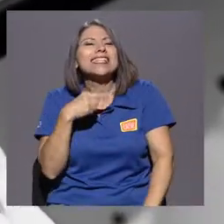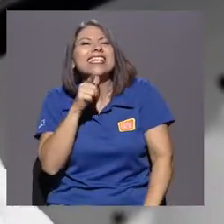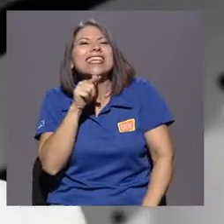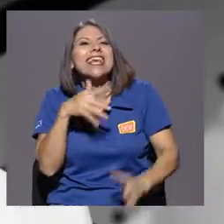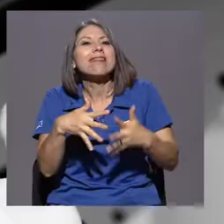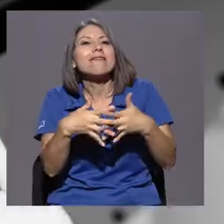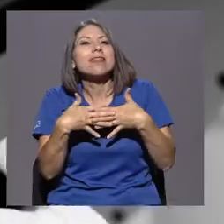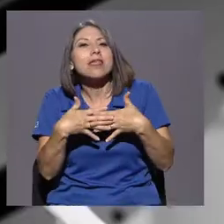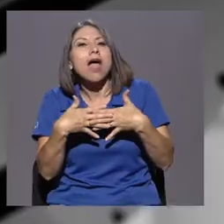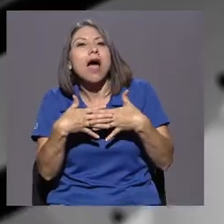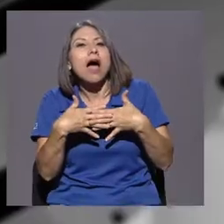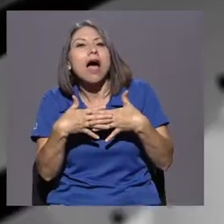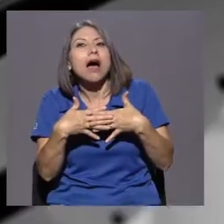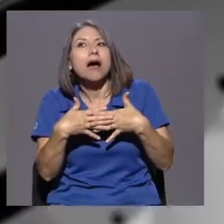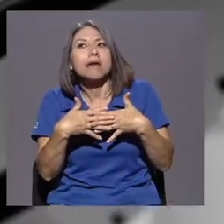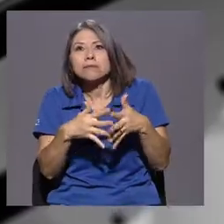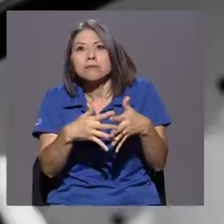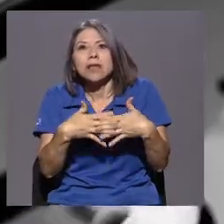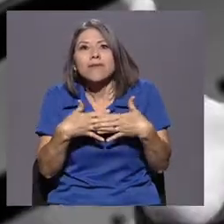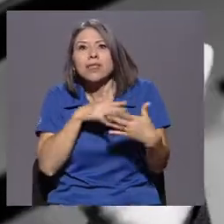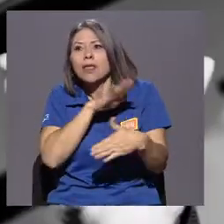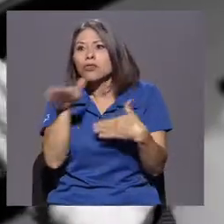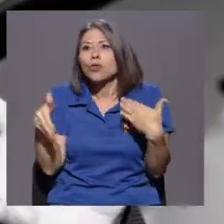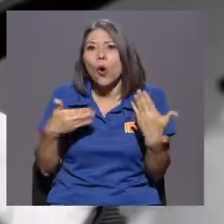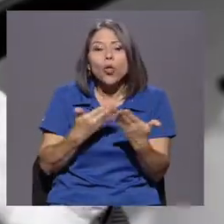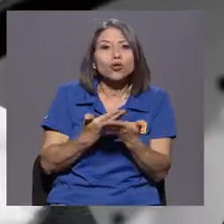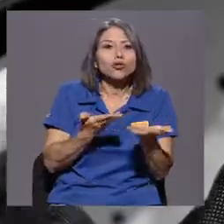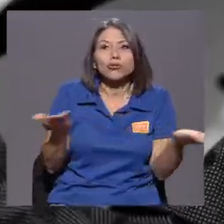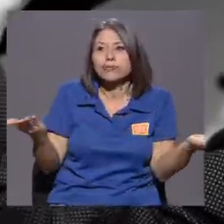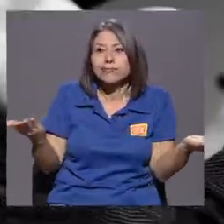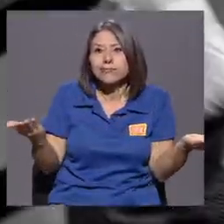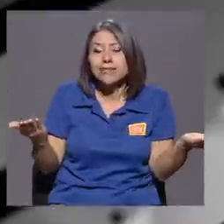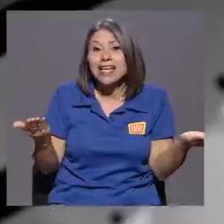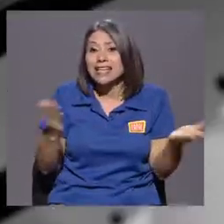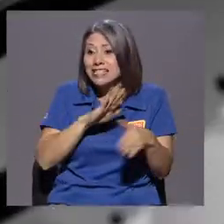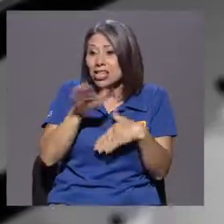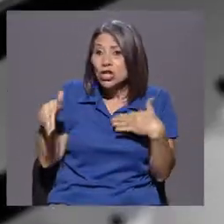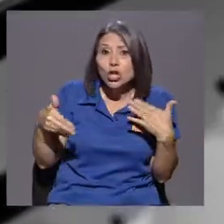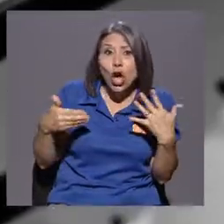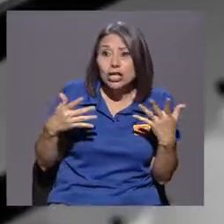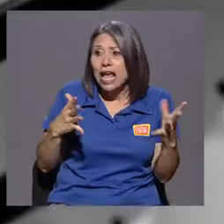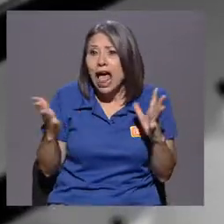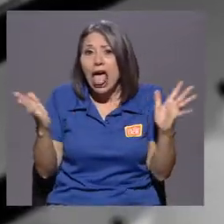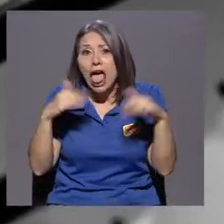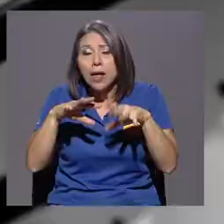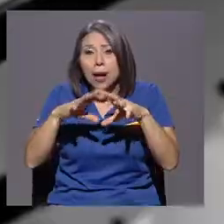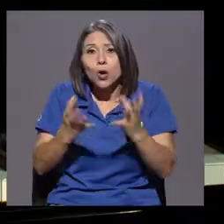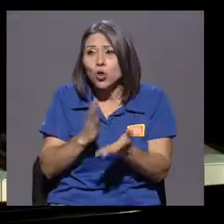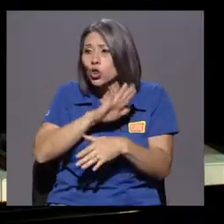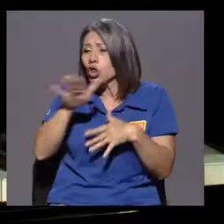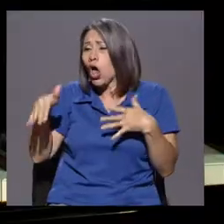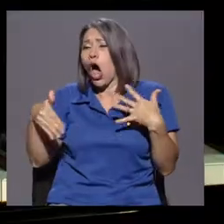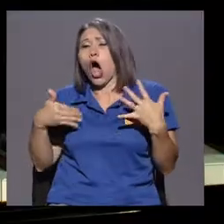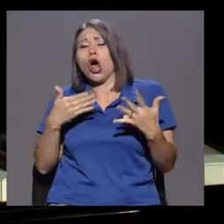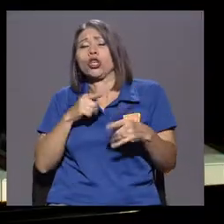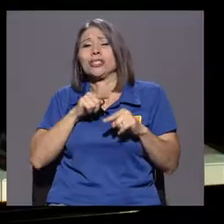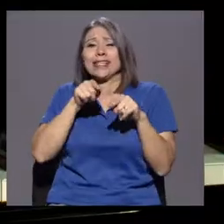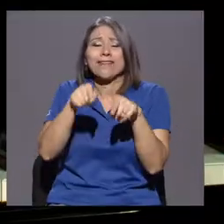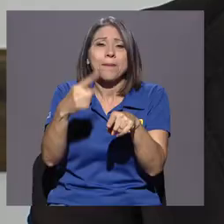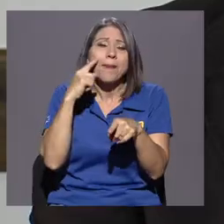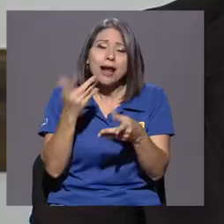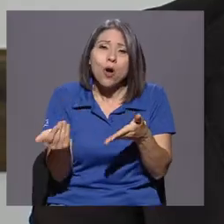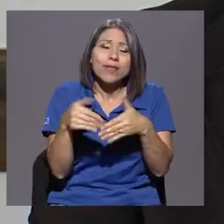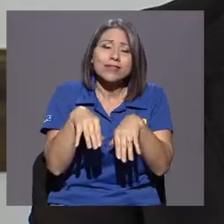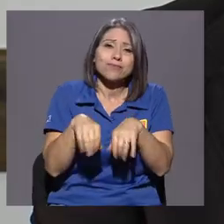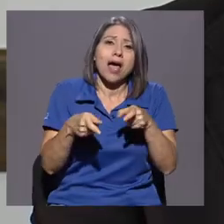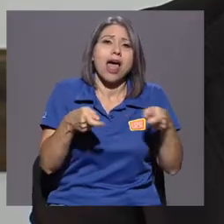bueno defendían todos pues no perdía lavar el balón todos corrían a recuperar el balón diferente de